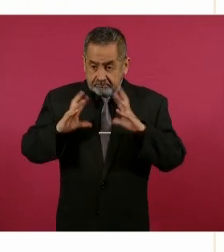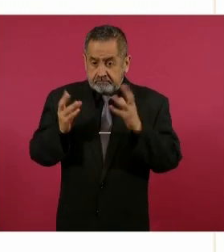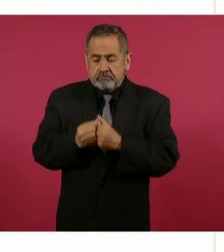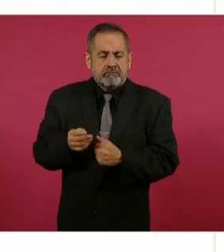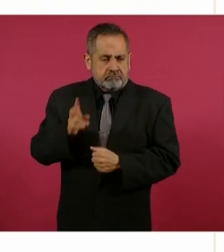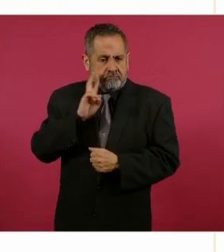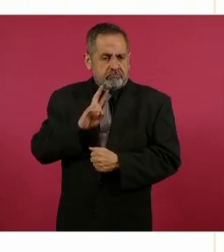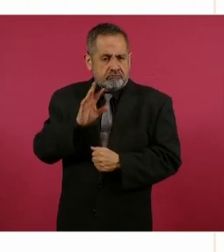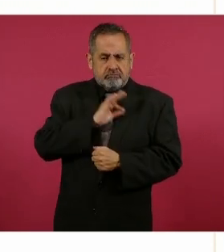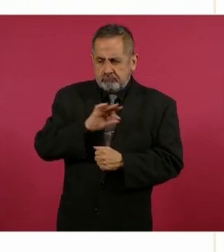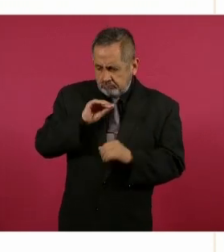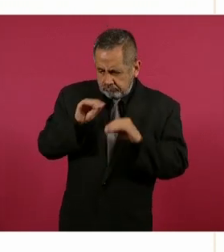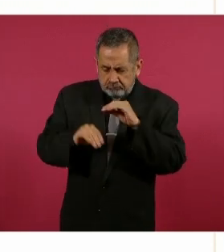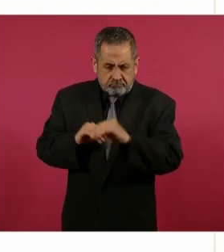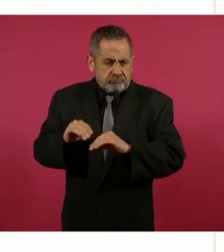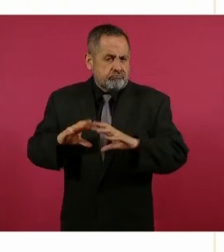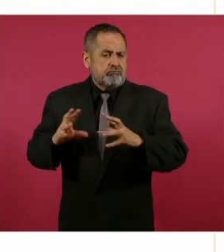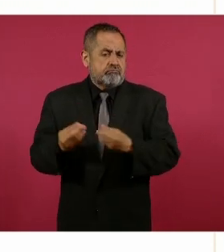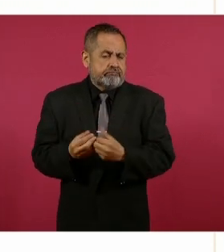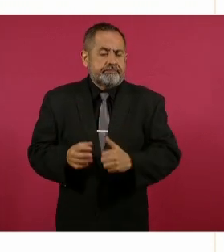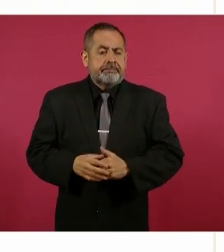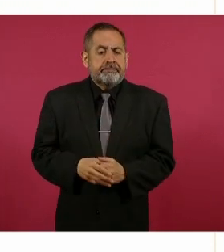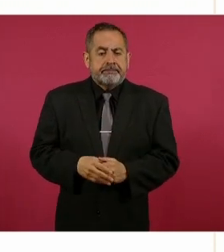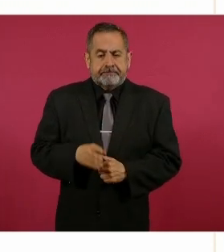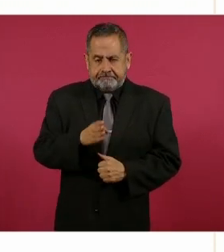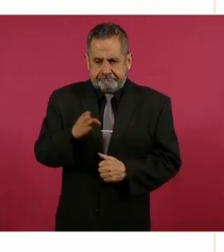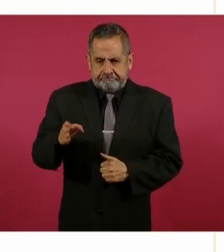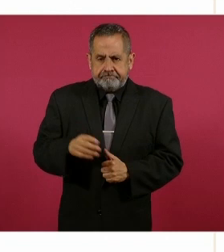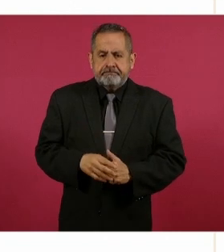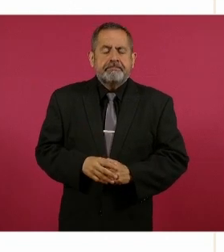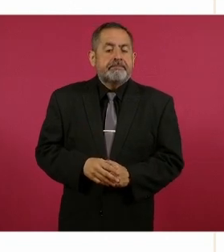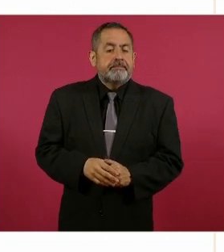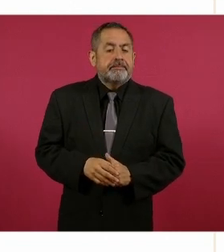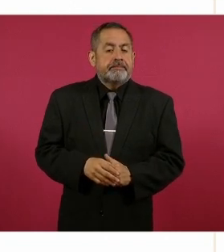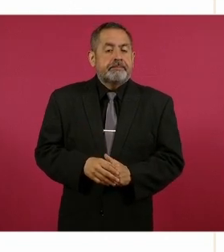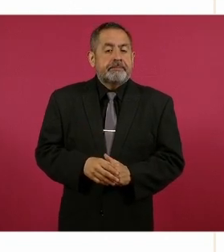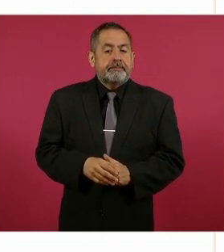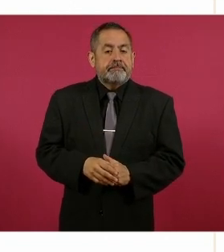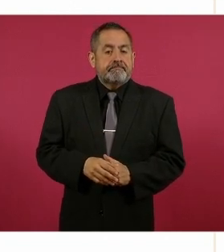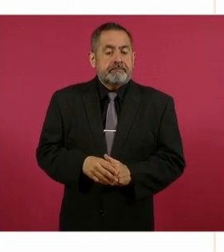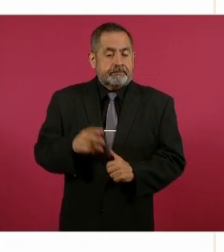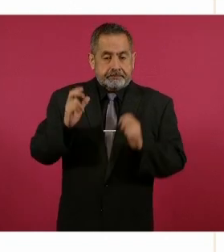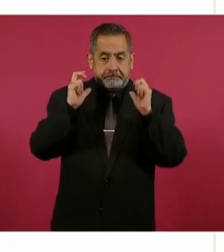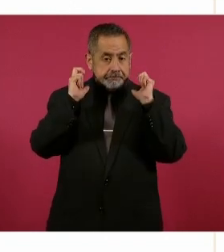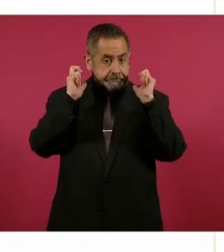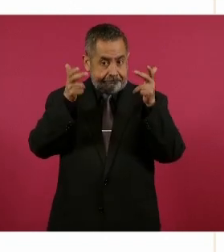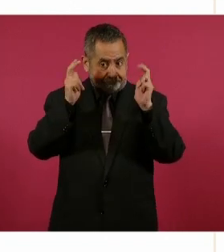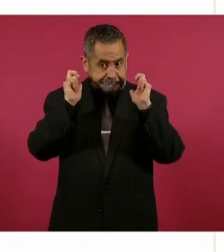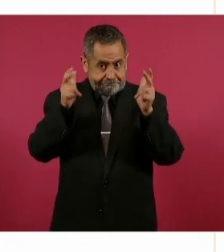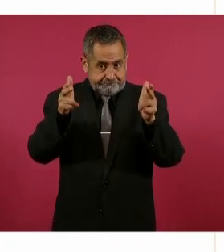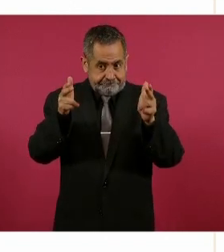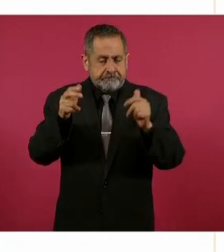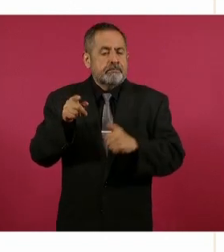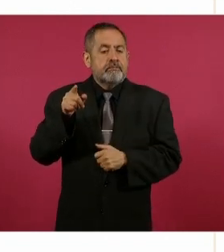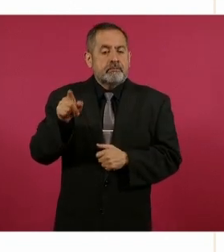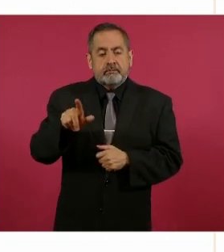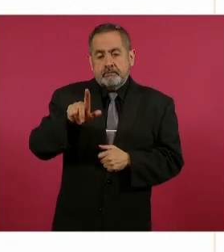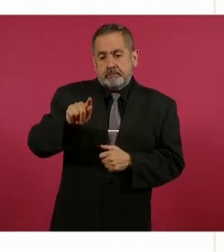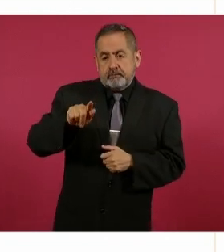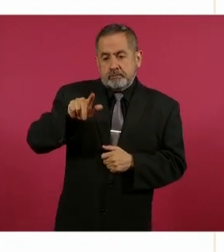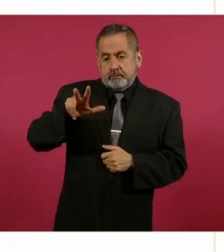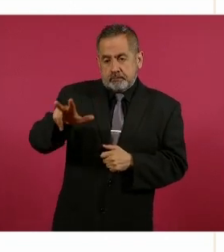material y a los especialistas. Finalmente, la siguiente, por favor, tenemos el estado de Chiapas, 78